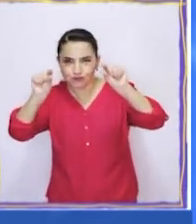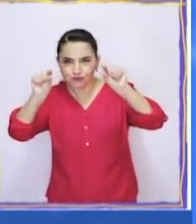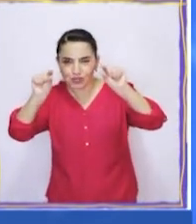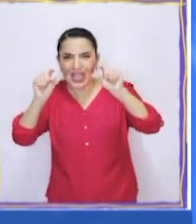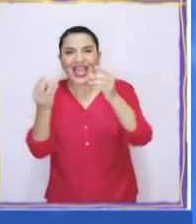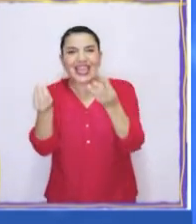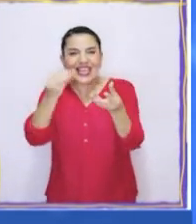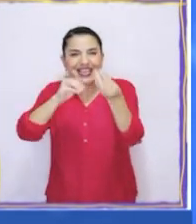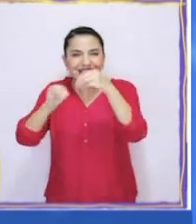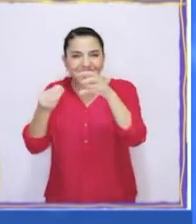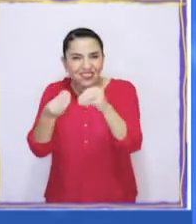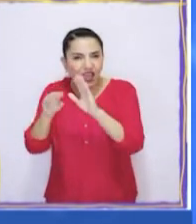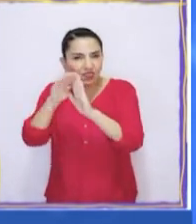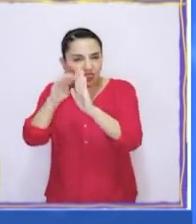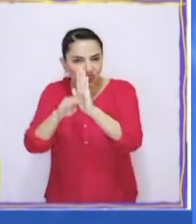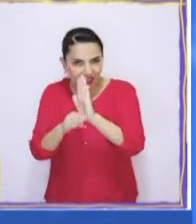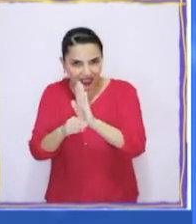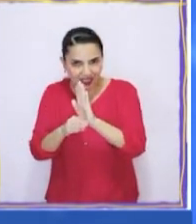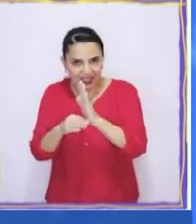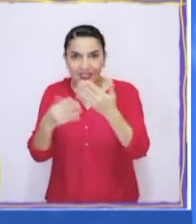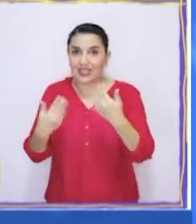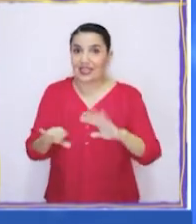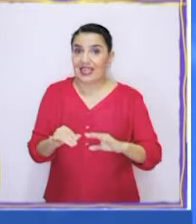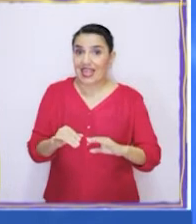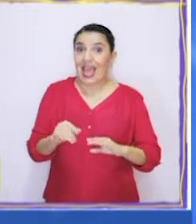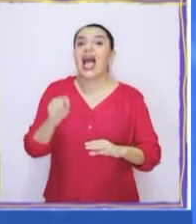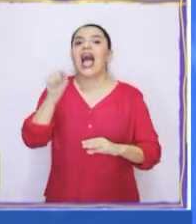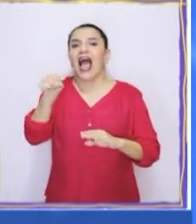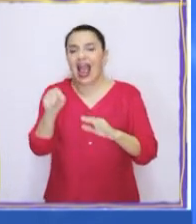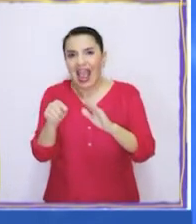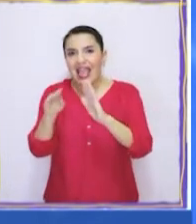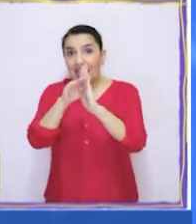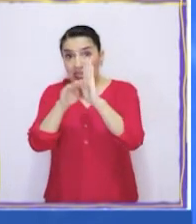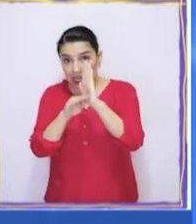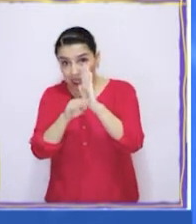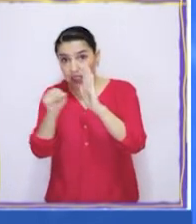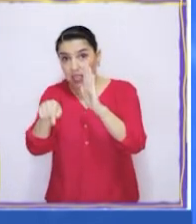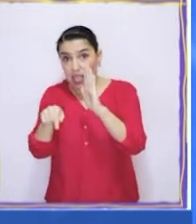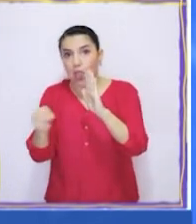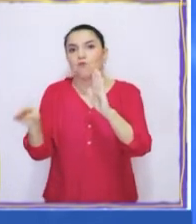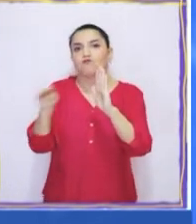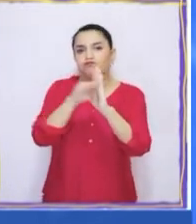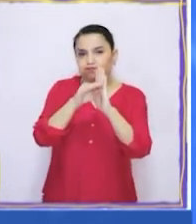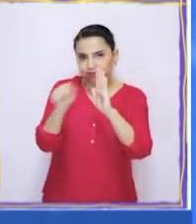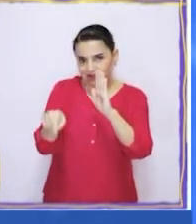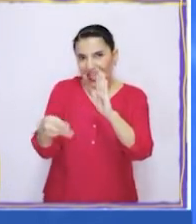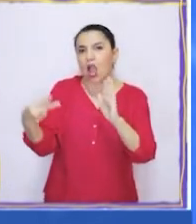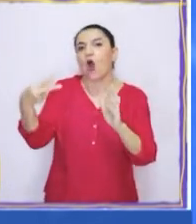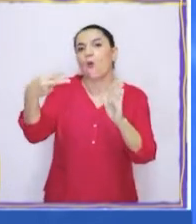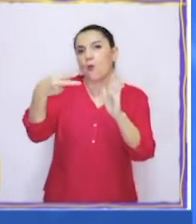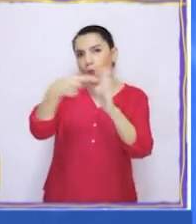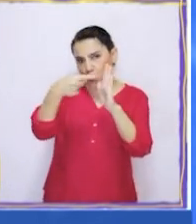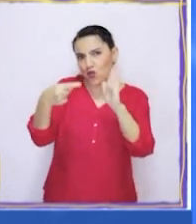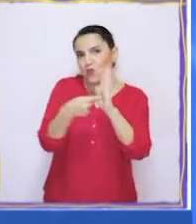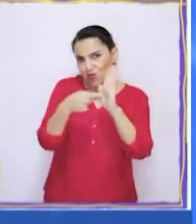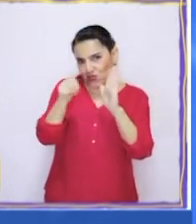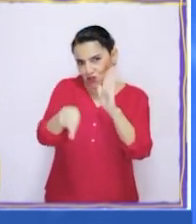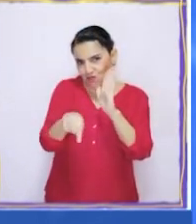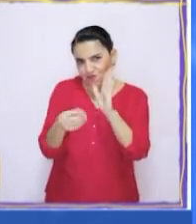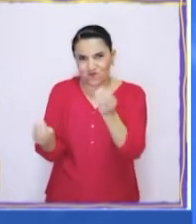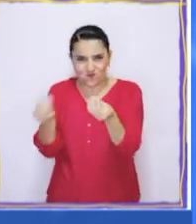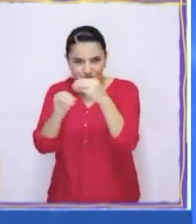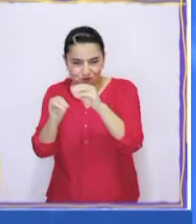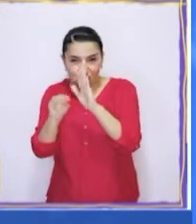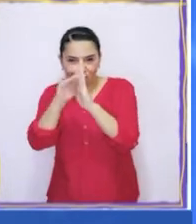por eso tenemos que escribirlo escribamos ingredientes dos puntos ahora sí nuestra receta